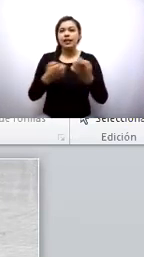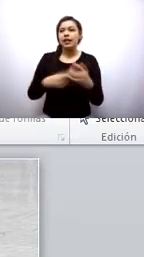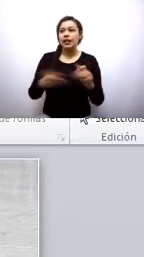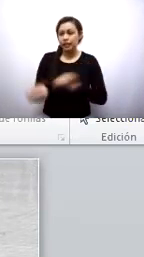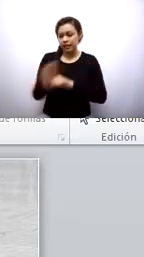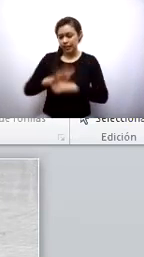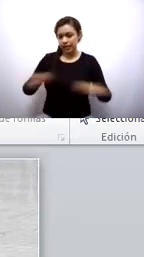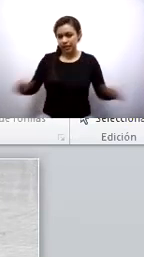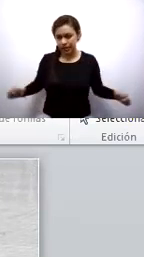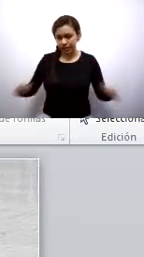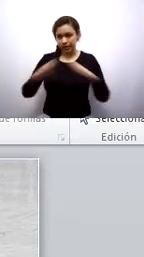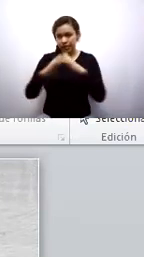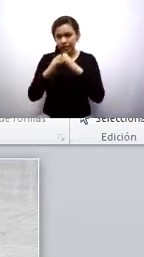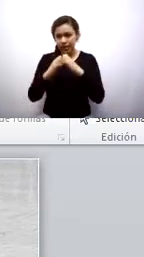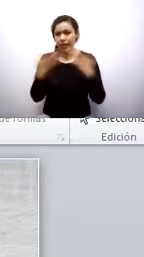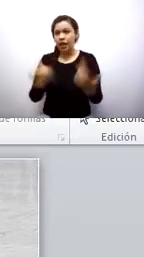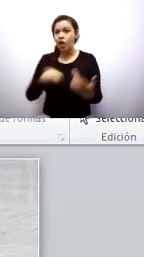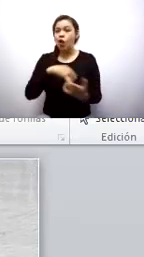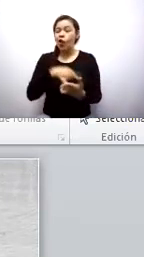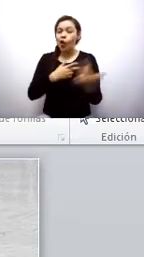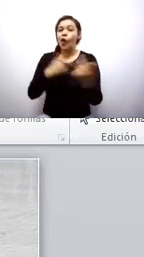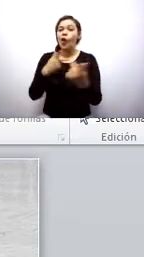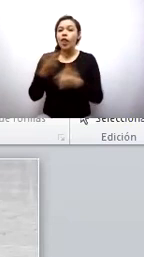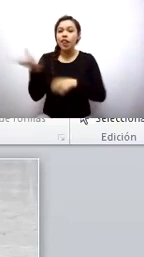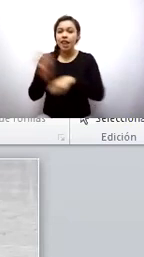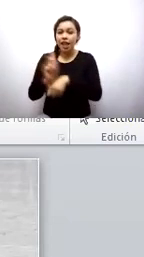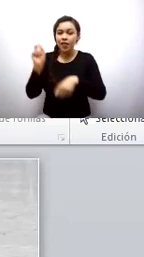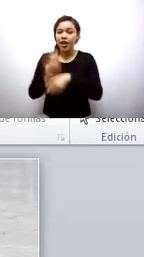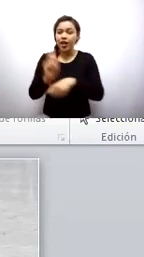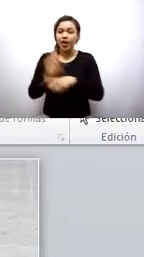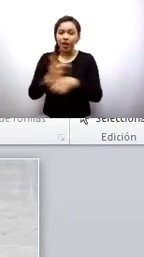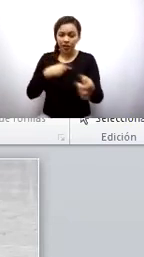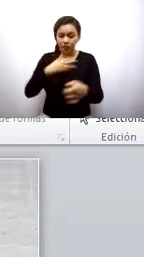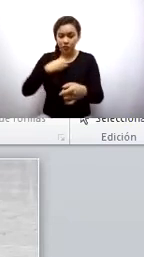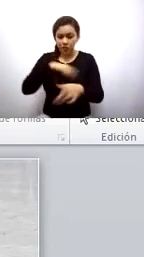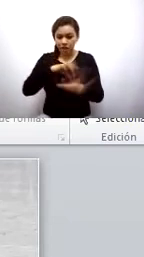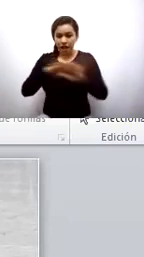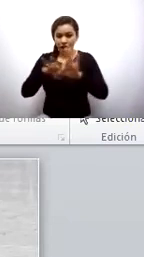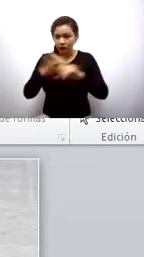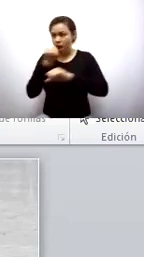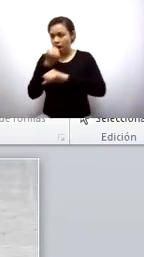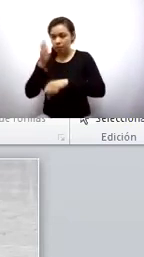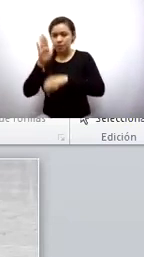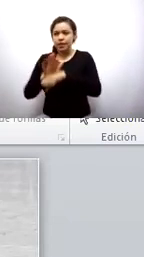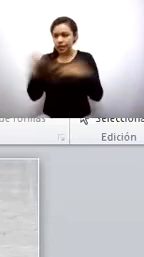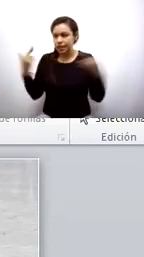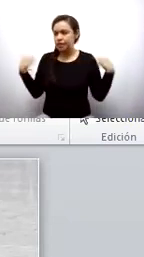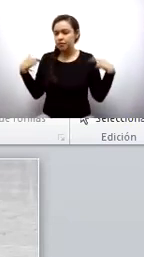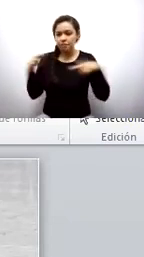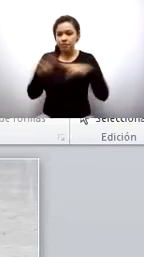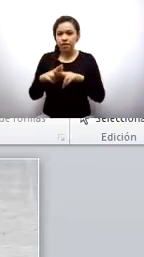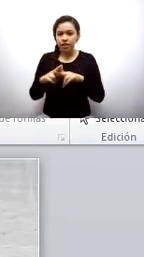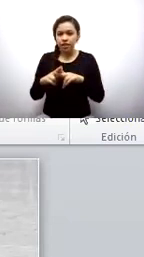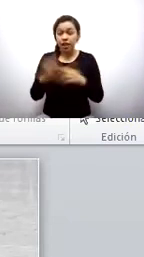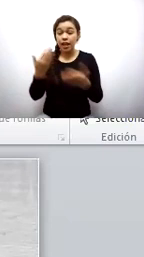nuestro acontecer o en nuestro ejercicio profesional docente, administrativo, y cuánto hemos avanzado al